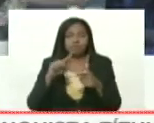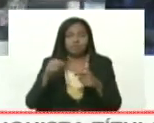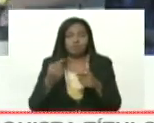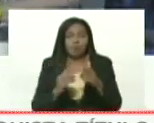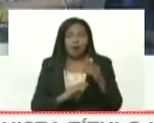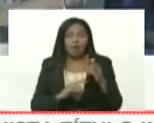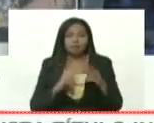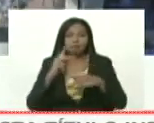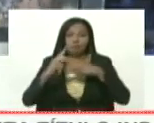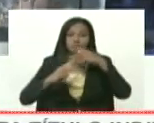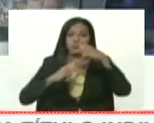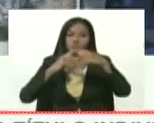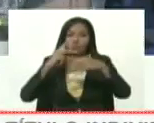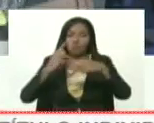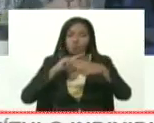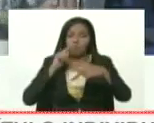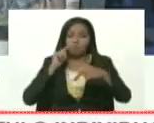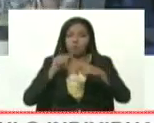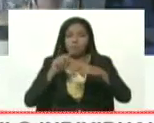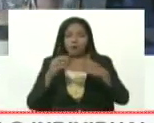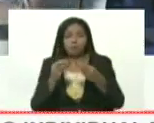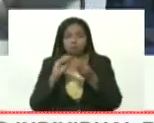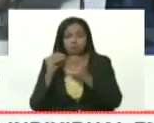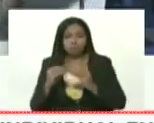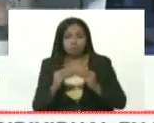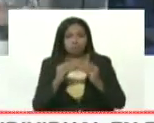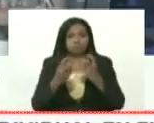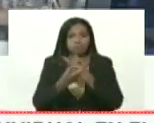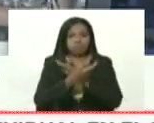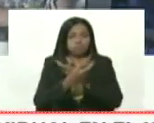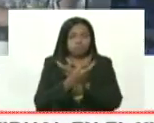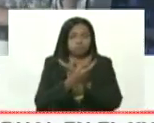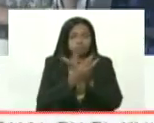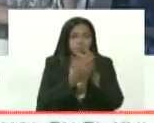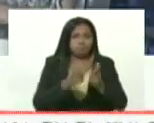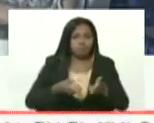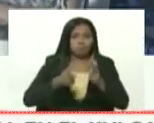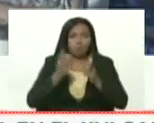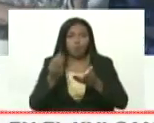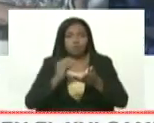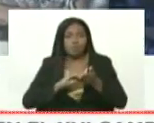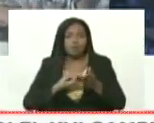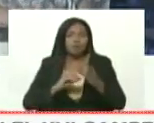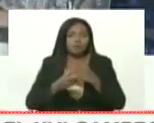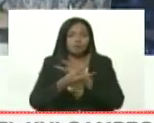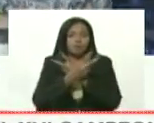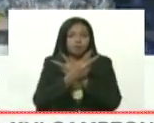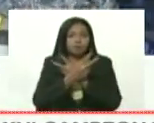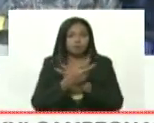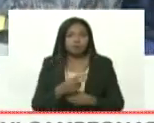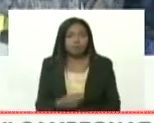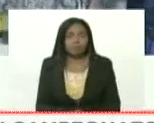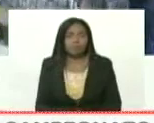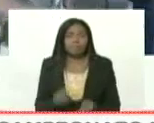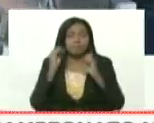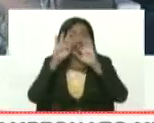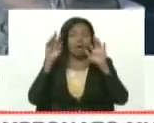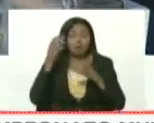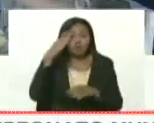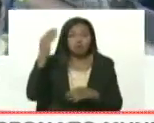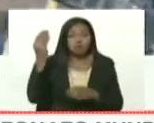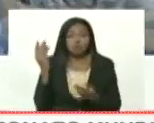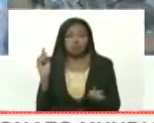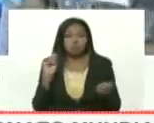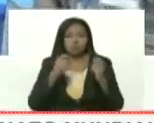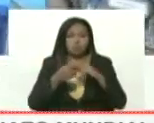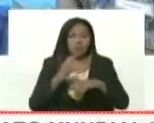evolución, hemos obtenido regeneración de huesos. La regeneración, se forma nuevamente hueso. Milagros de Dios a través de la